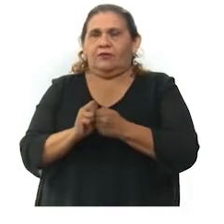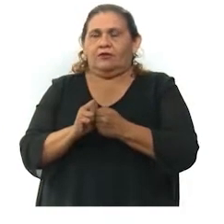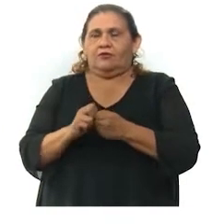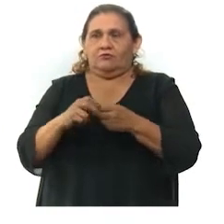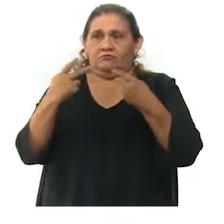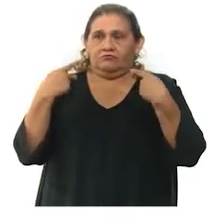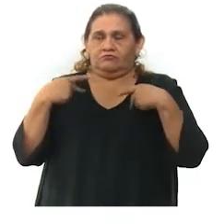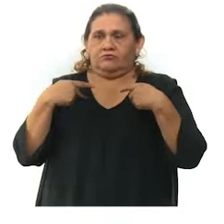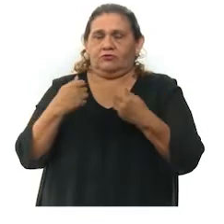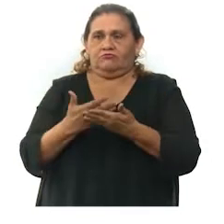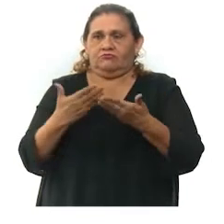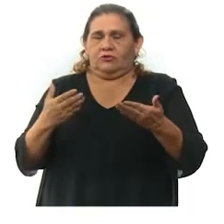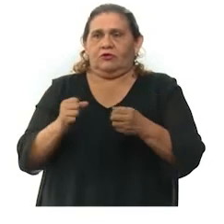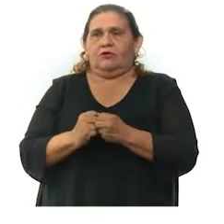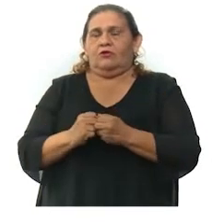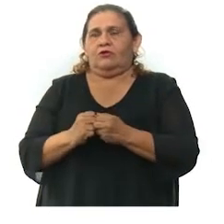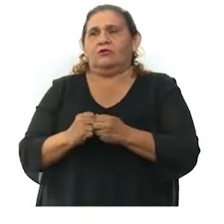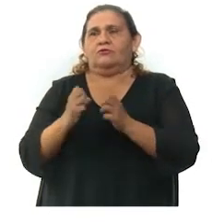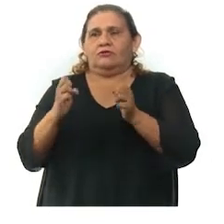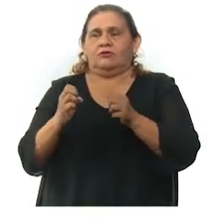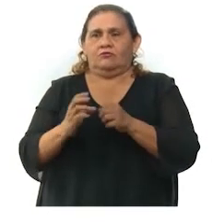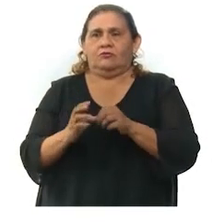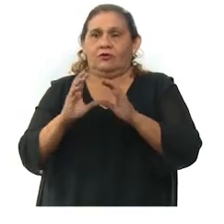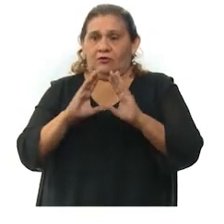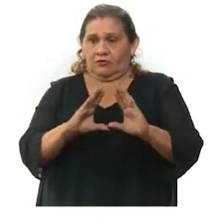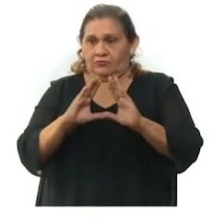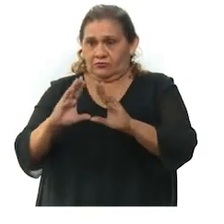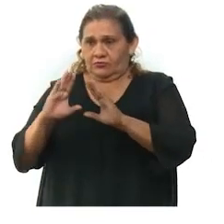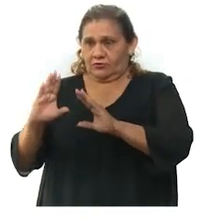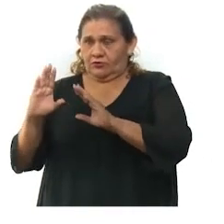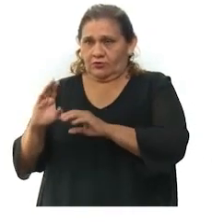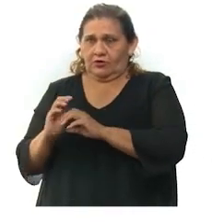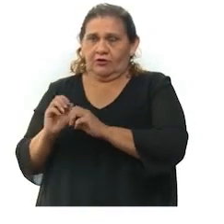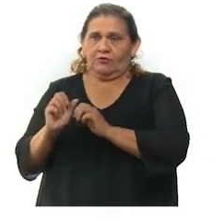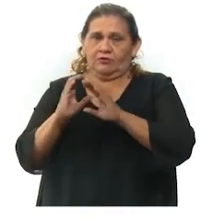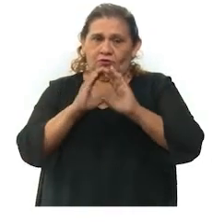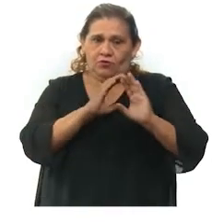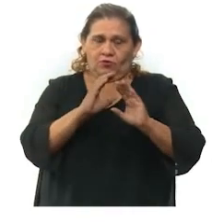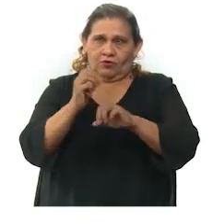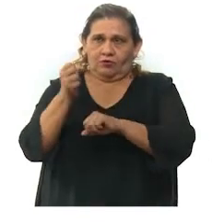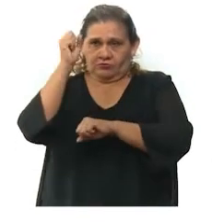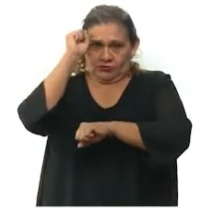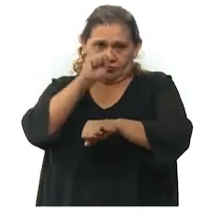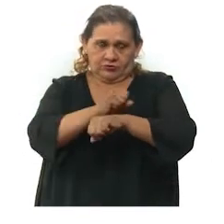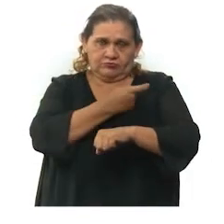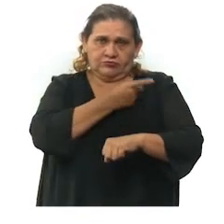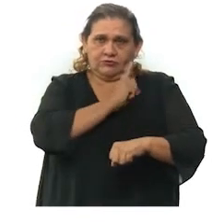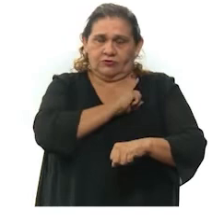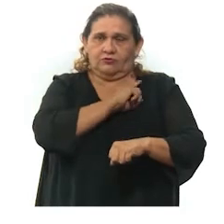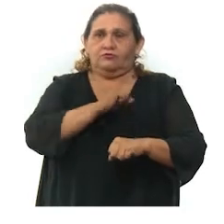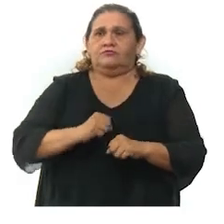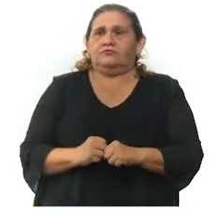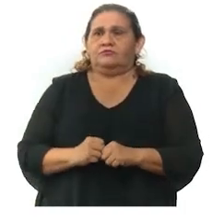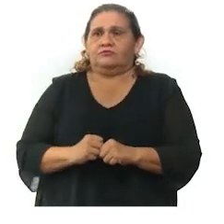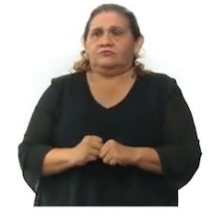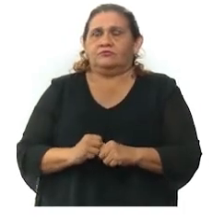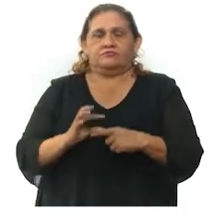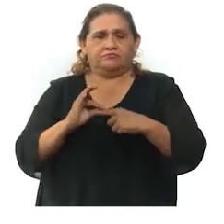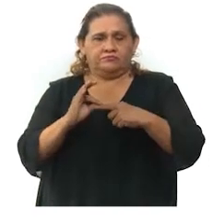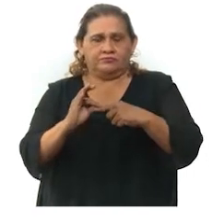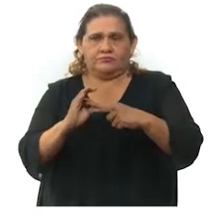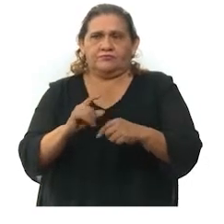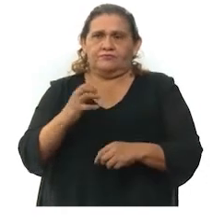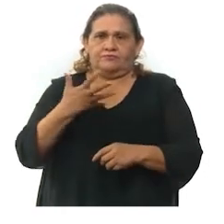activos, 2.191 están estables, aislados y monitoreados por personal médico de la Secretaría de Salud de Yucatán.